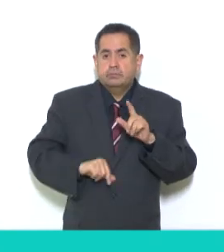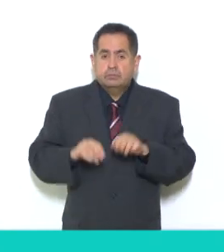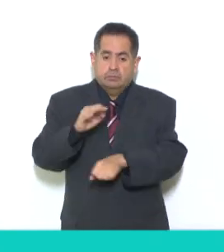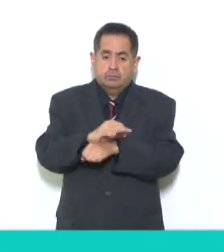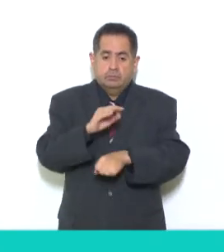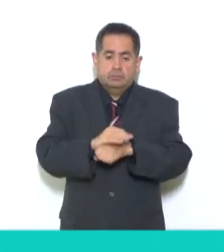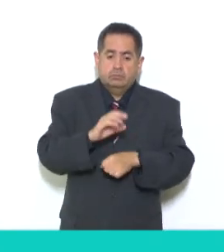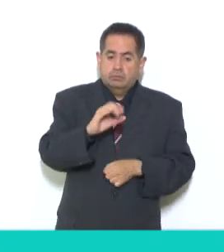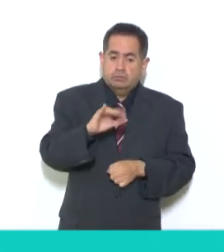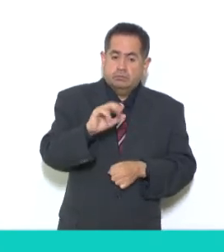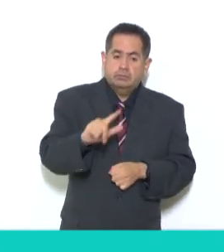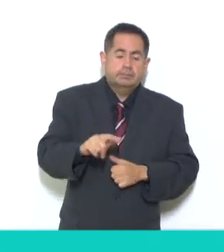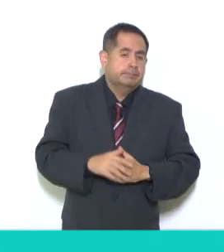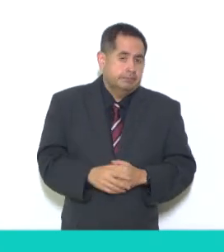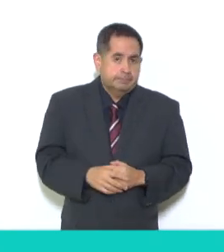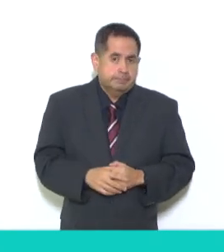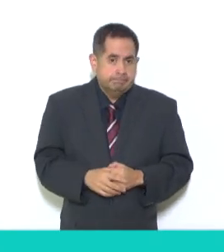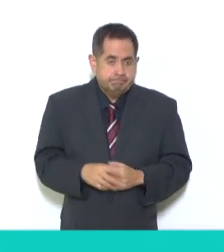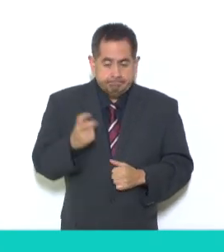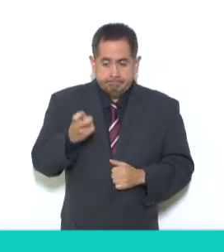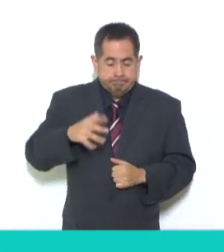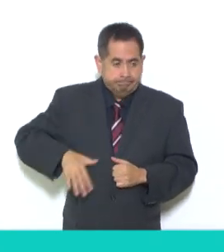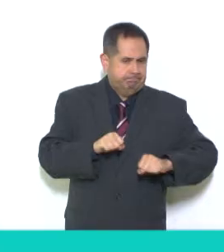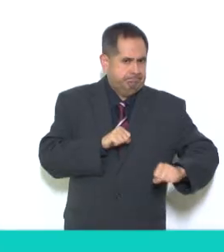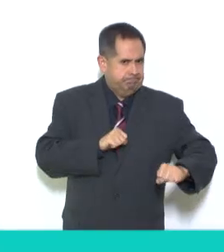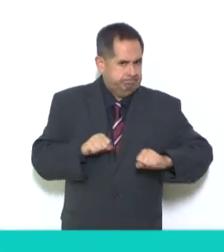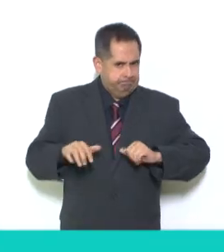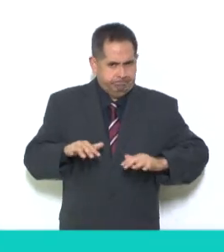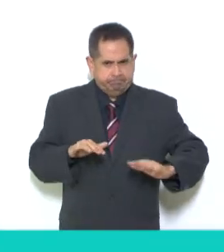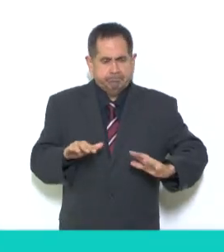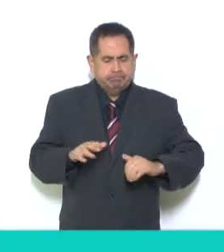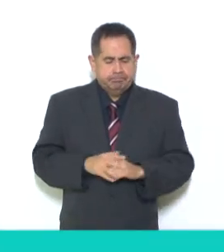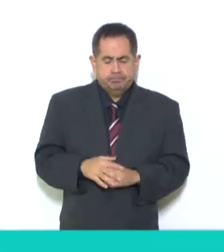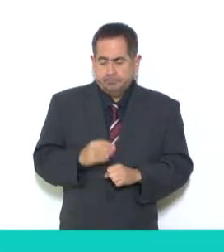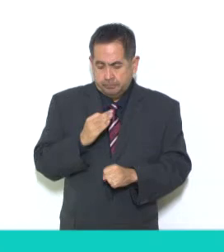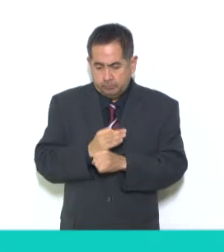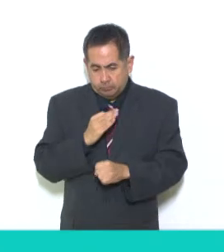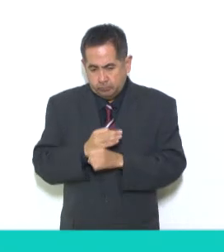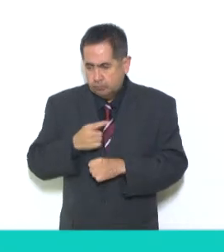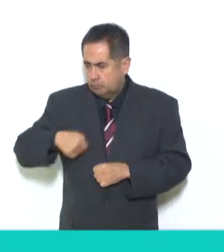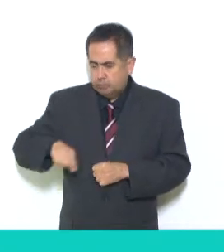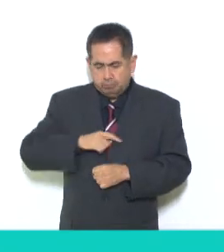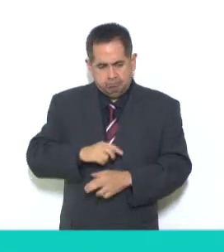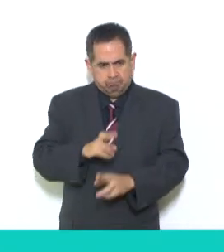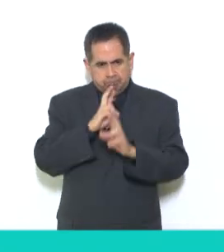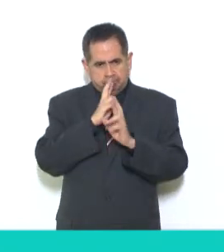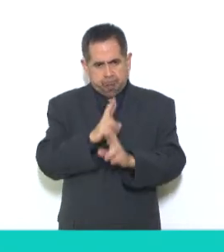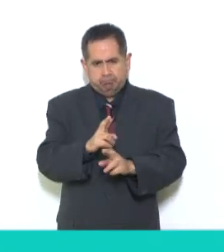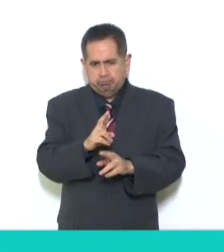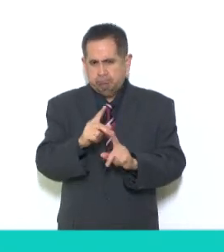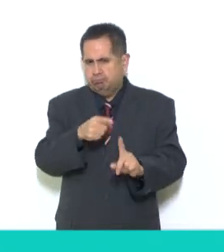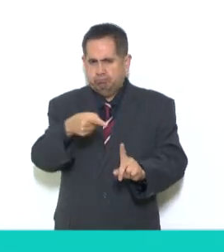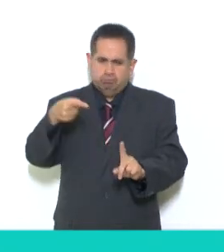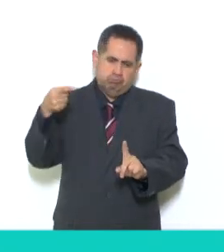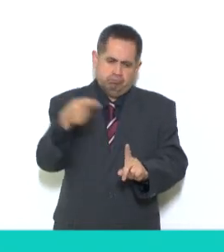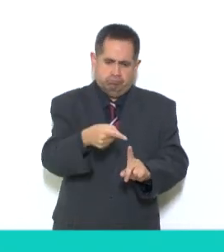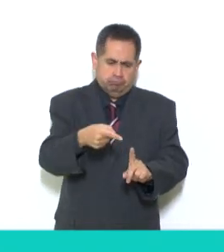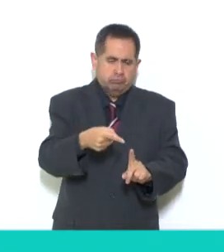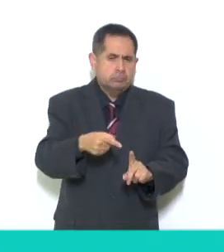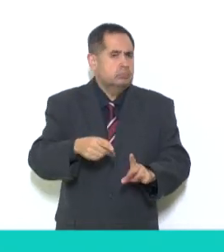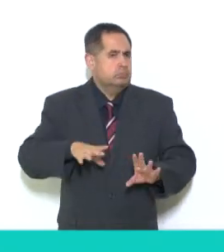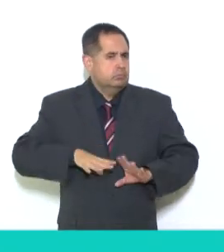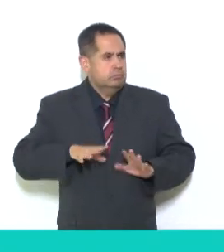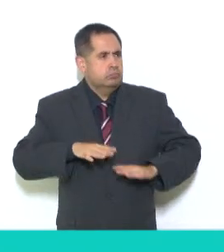de la vivienda ocasionadas por el fenómeno sísmico ante la falta de quórum del pleno del órgano garante local en línea y atrajo el recurso de revisión